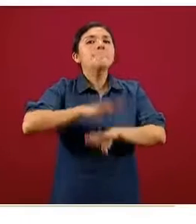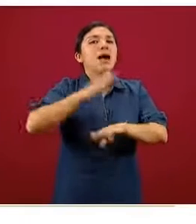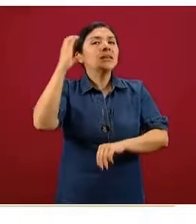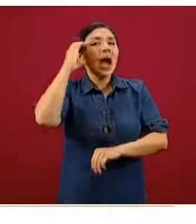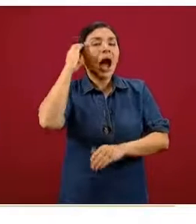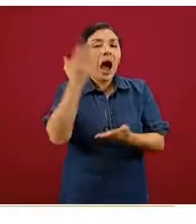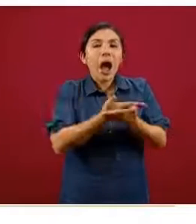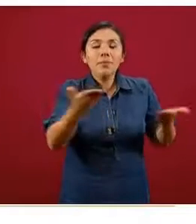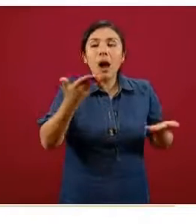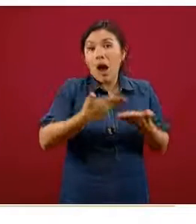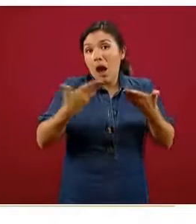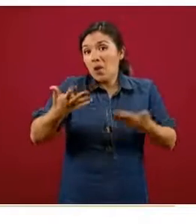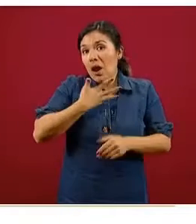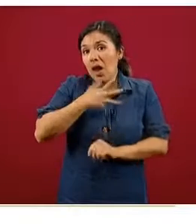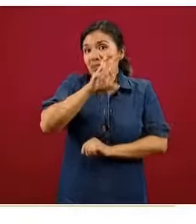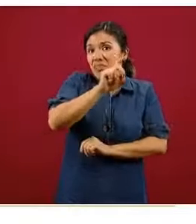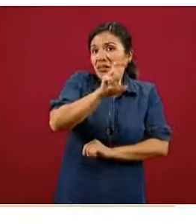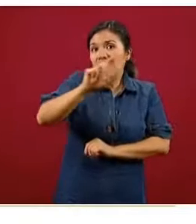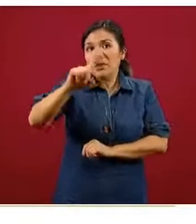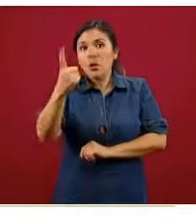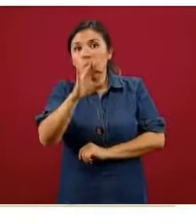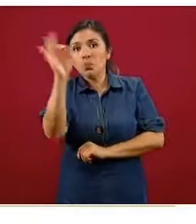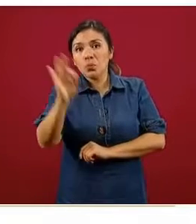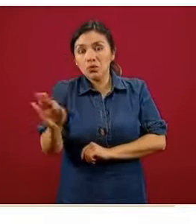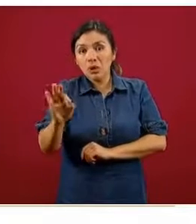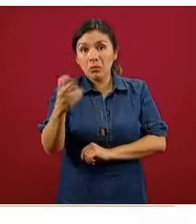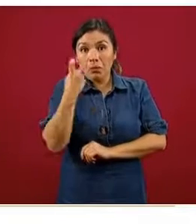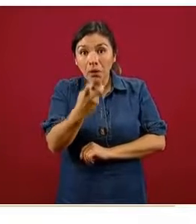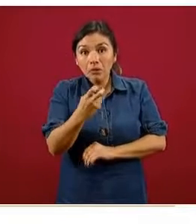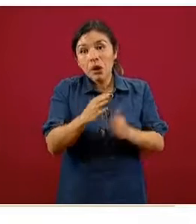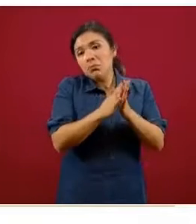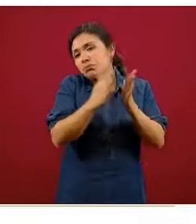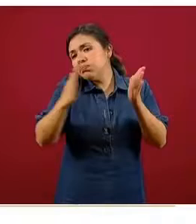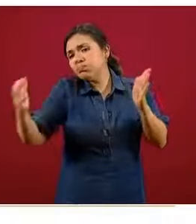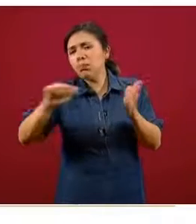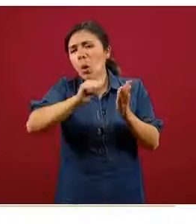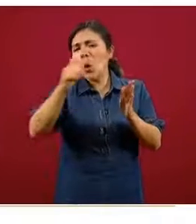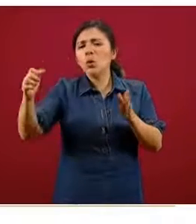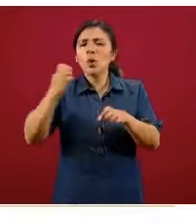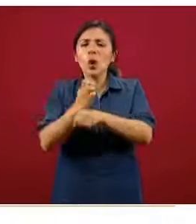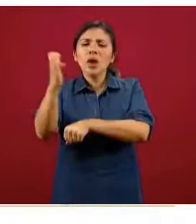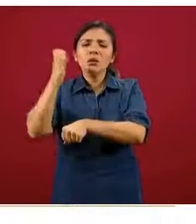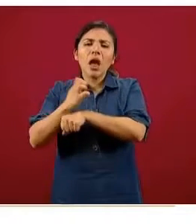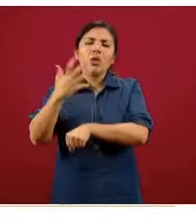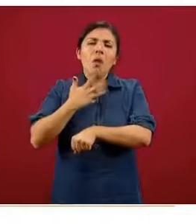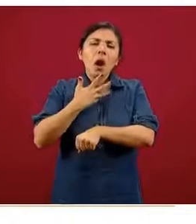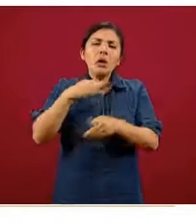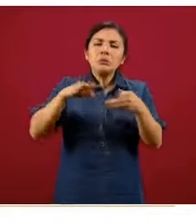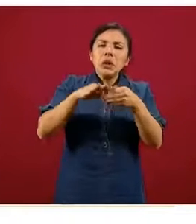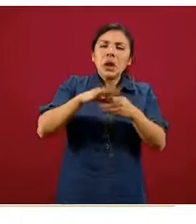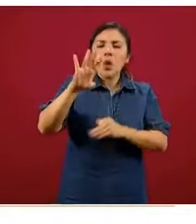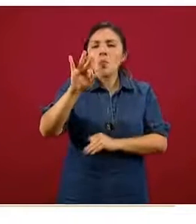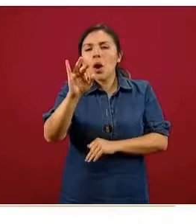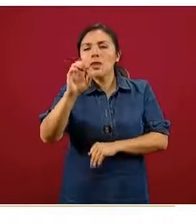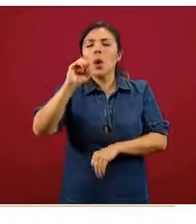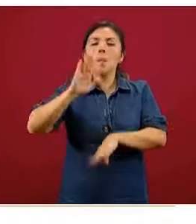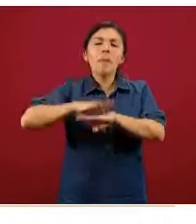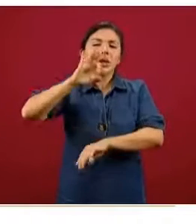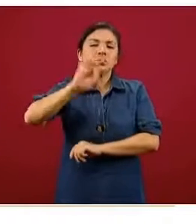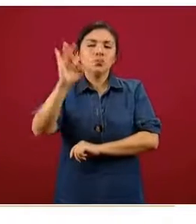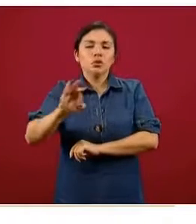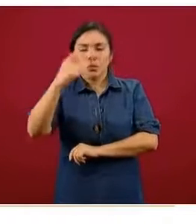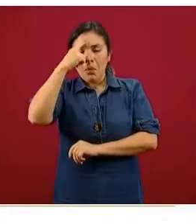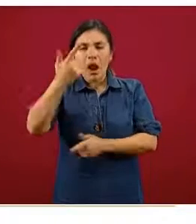hoy es de 30 a 31 y prácticamente de ahí todos los demás estados tienen al menos 40 o más %